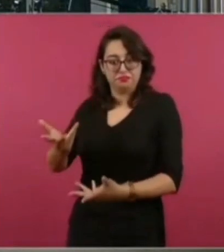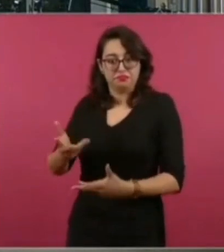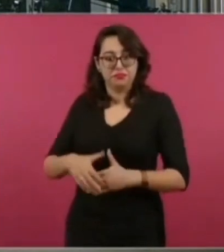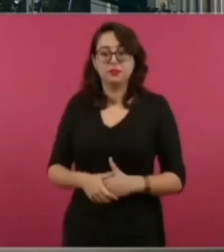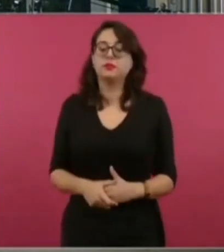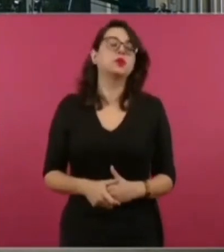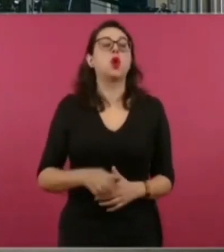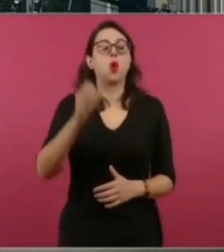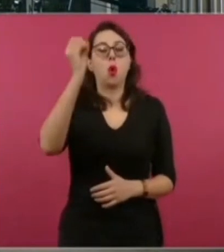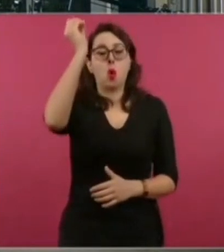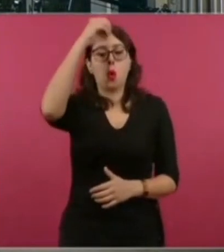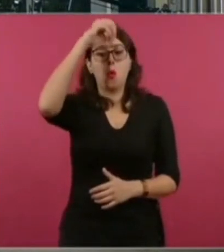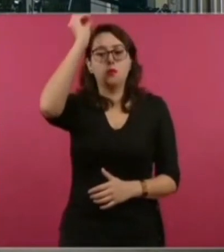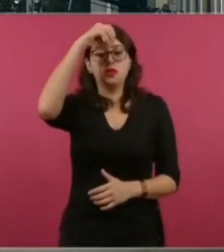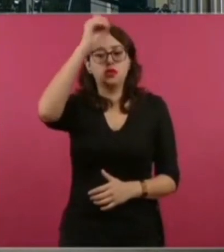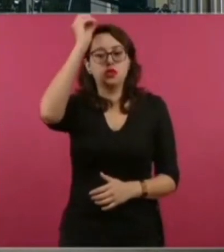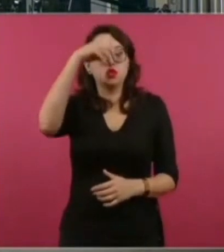qué resuelven.